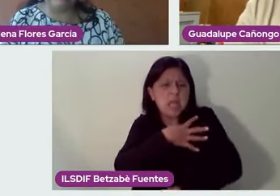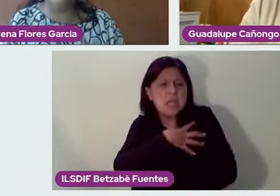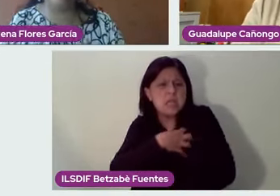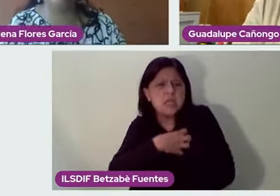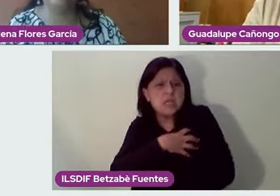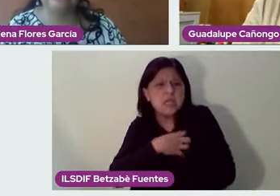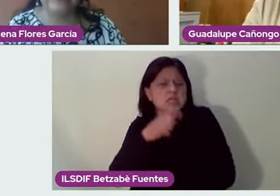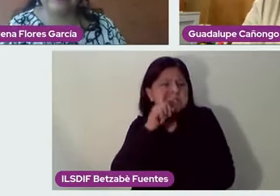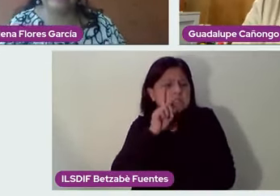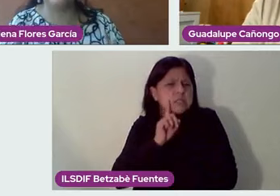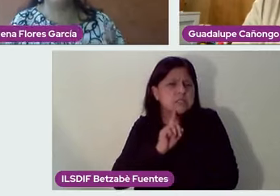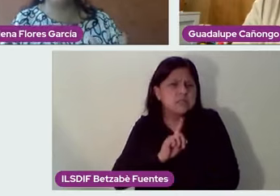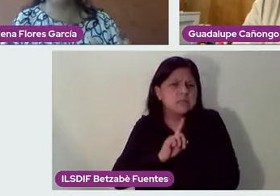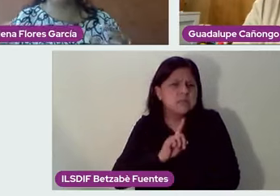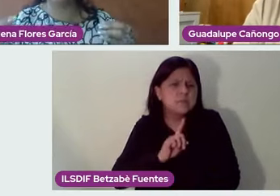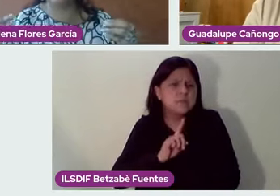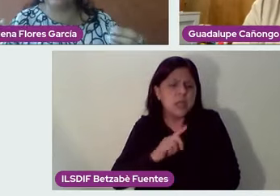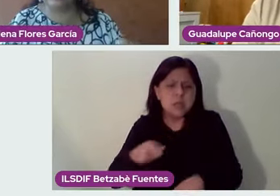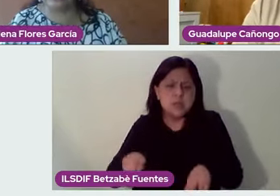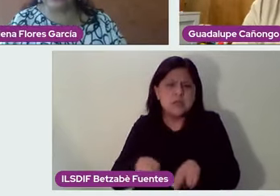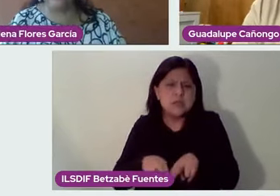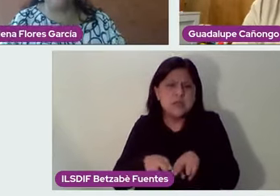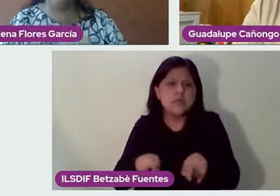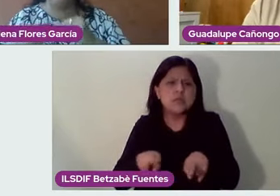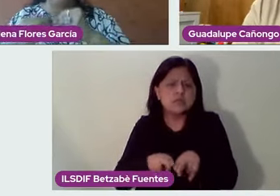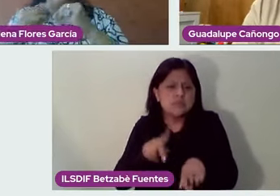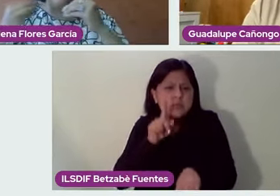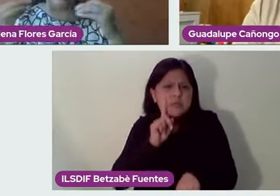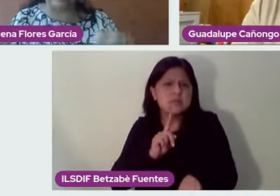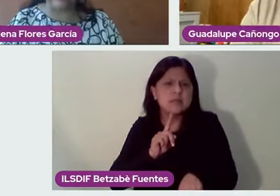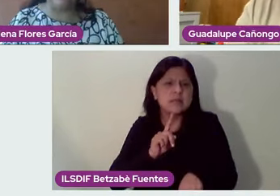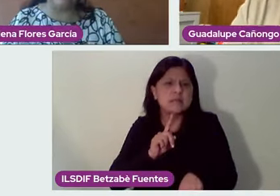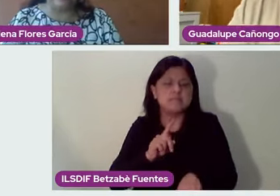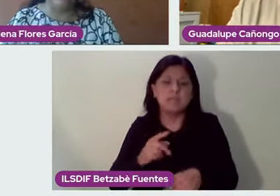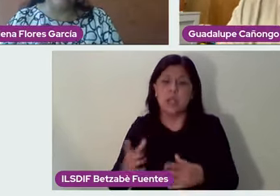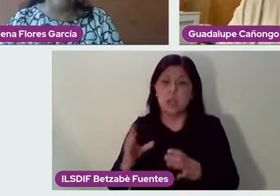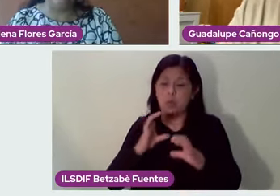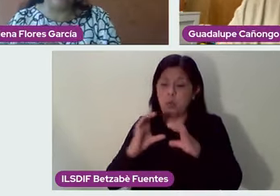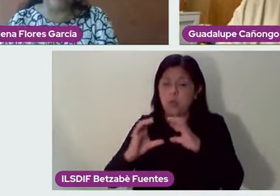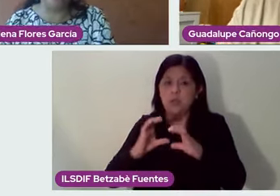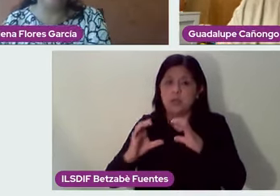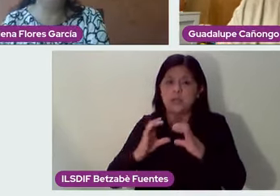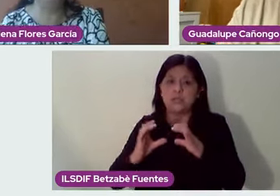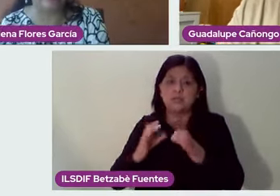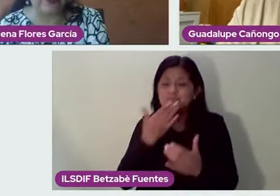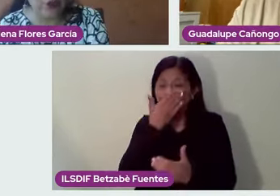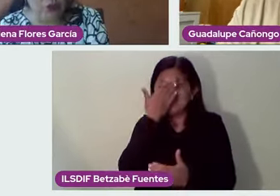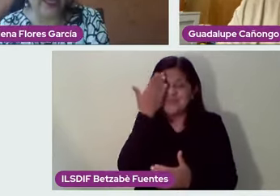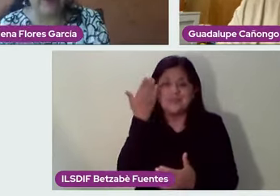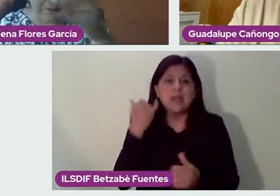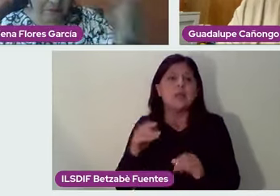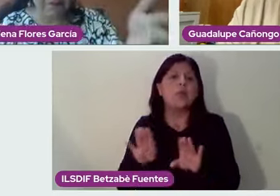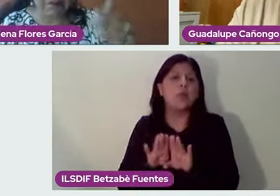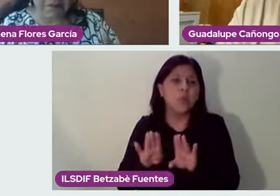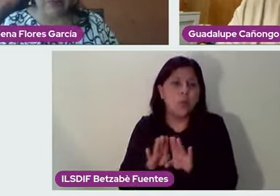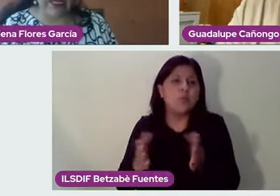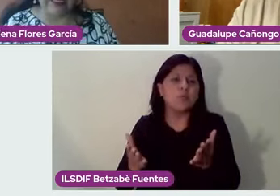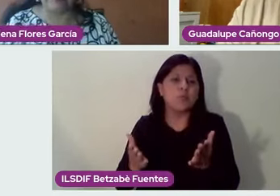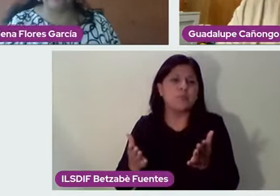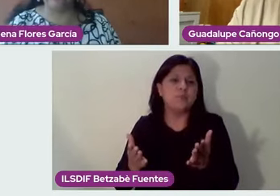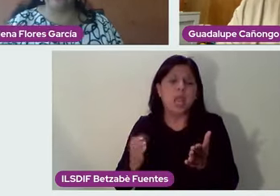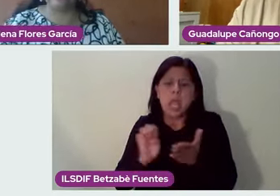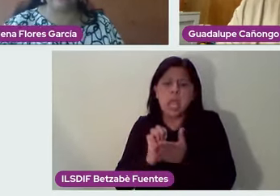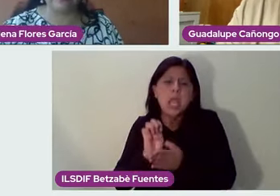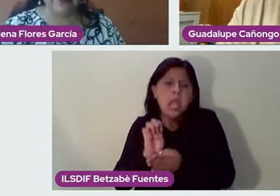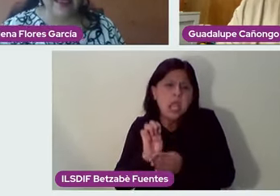que falta esta conciencia, insisto, sensibilización en la materia de por qué no buscan ayuda. Una